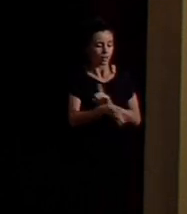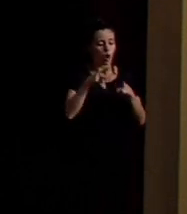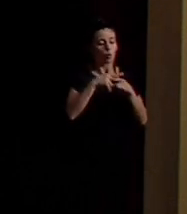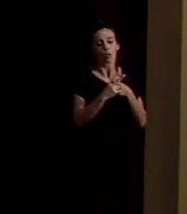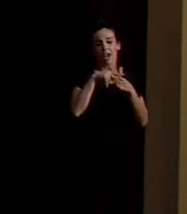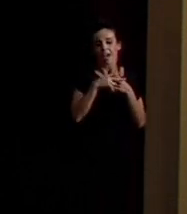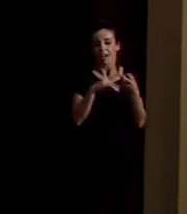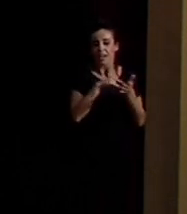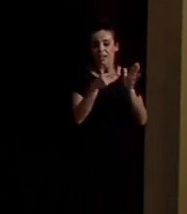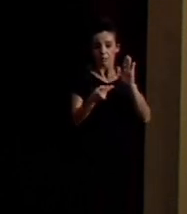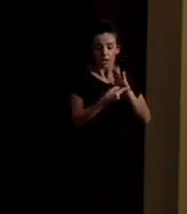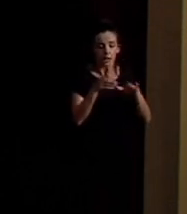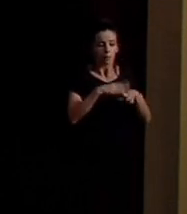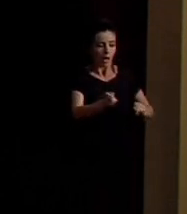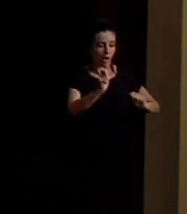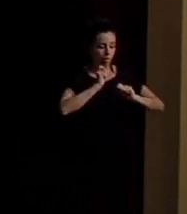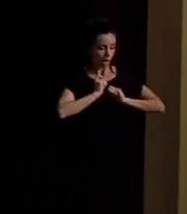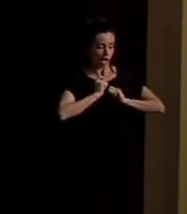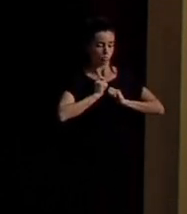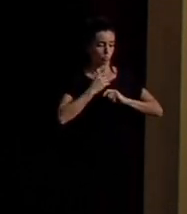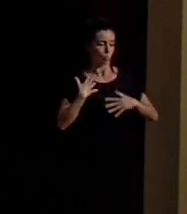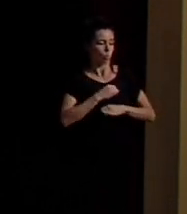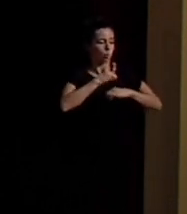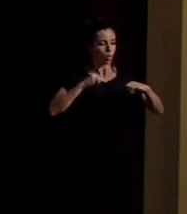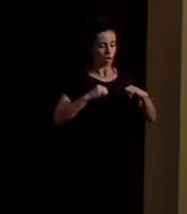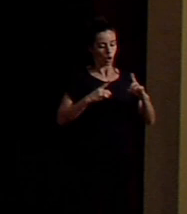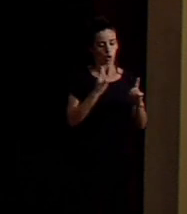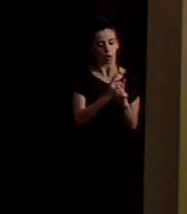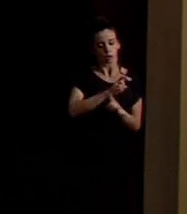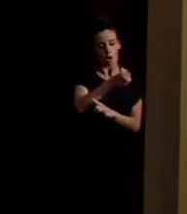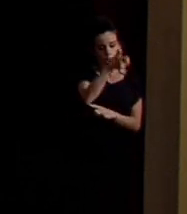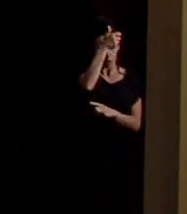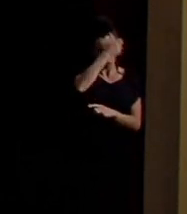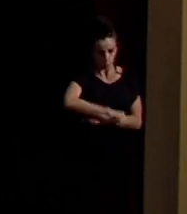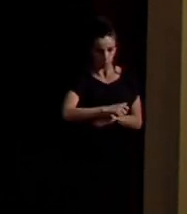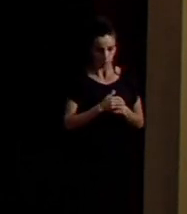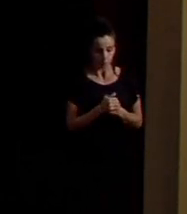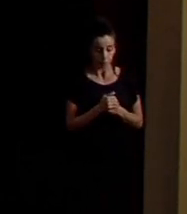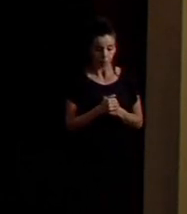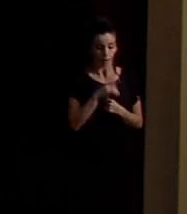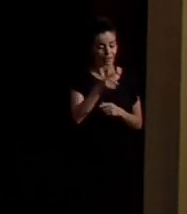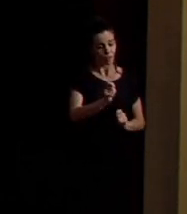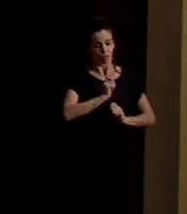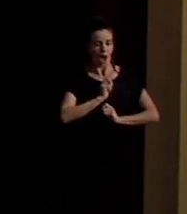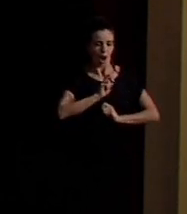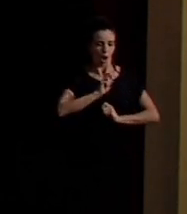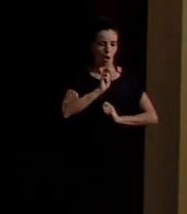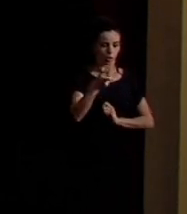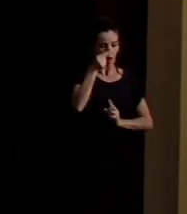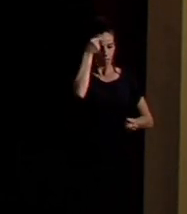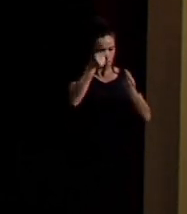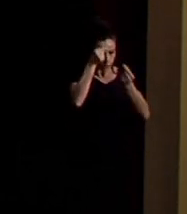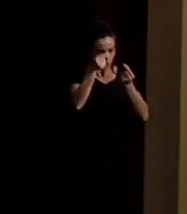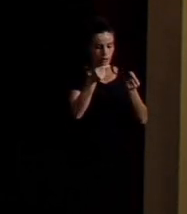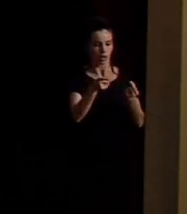adquisición de estatus frente a otros hombres. Y esto creo que ya nos da otra de las claves, ¿no?, de construcción